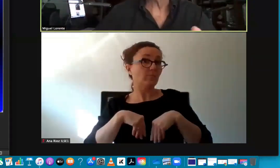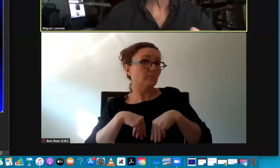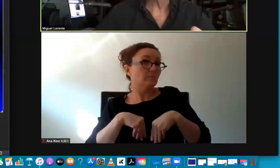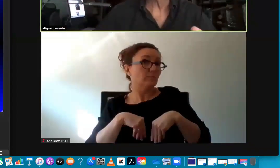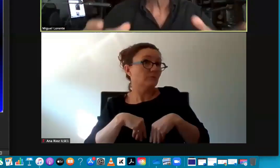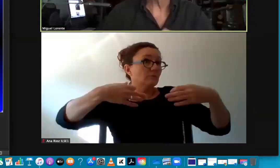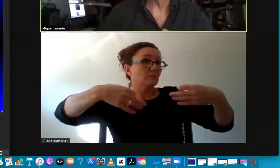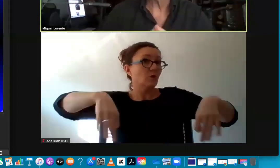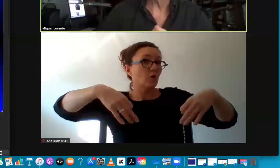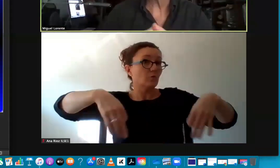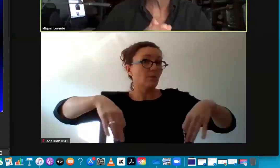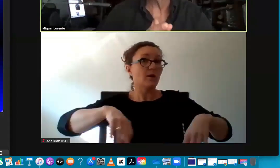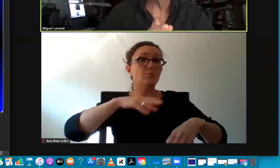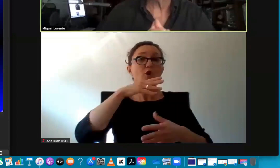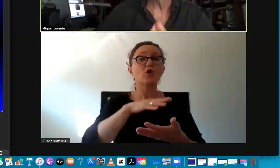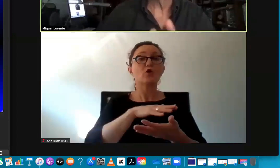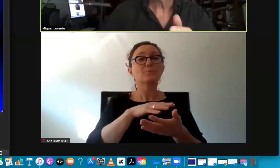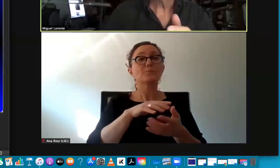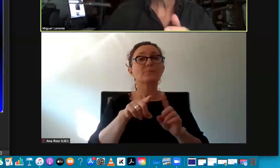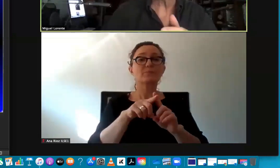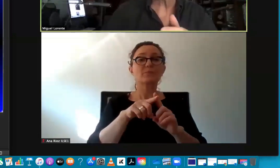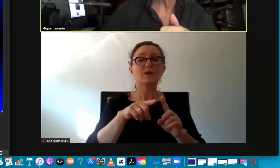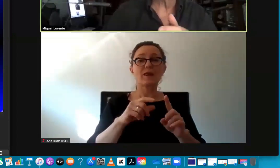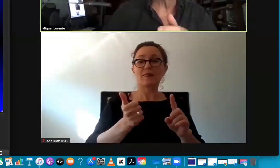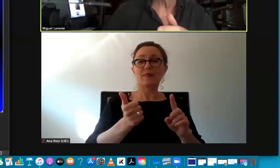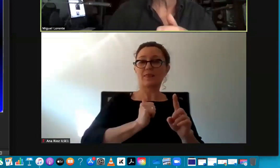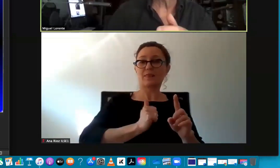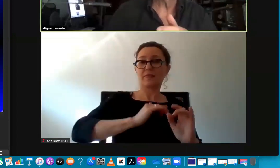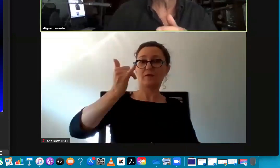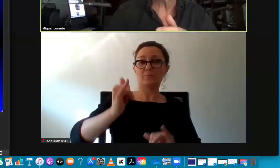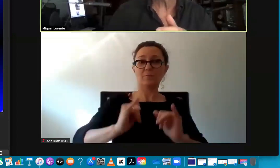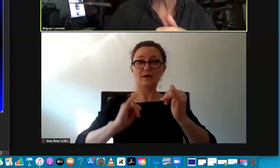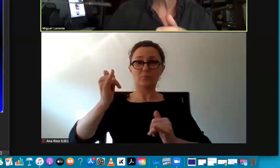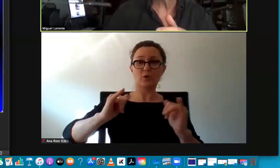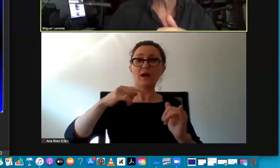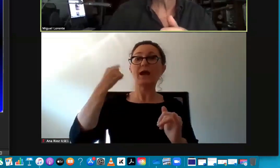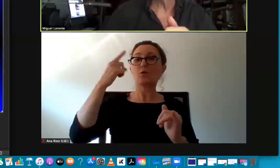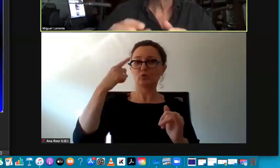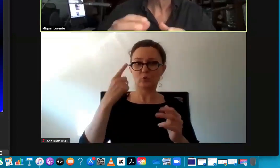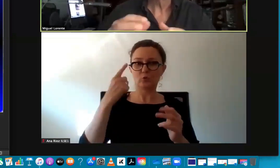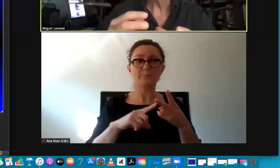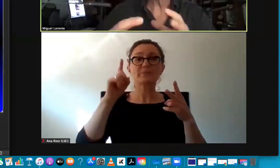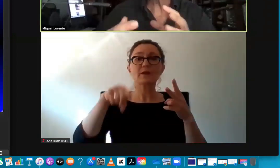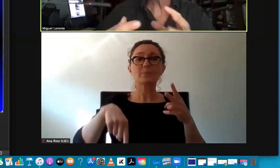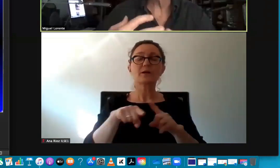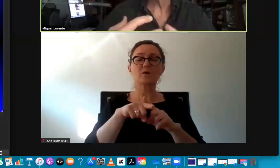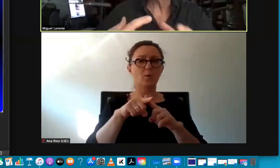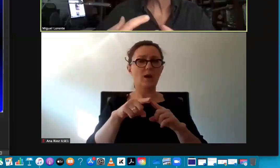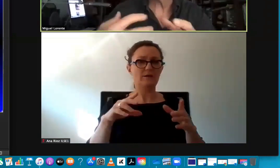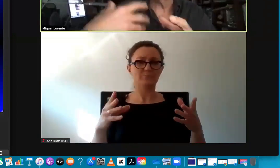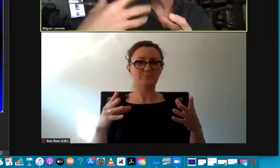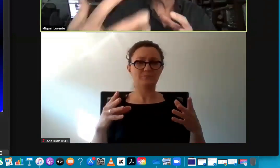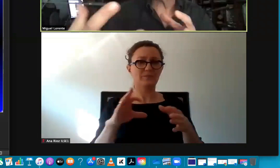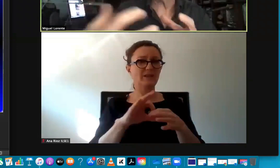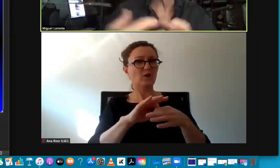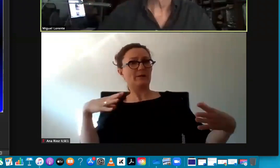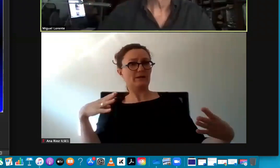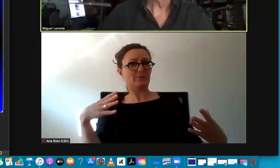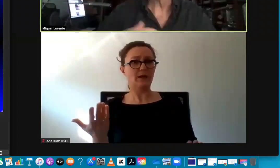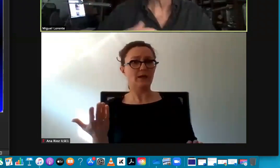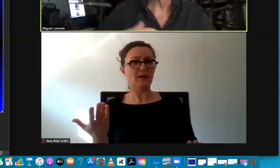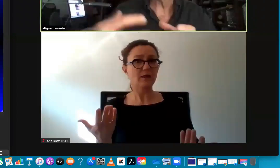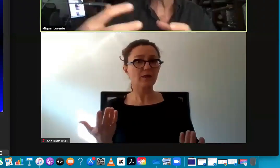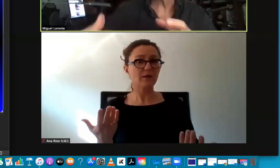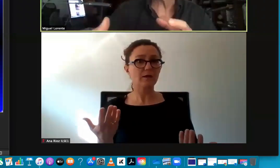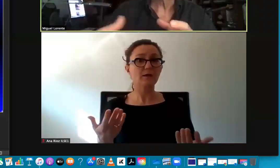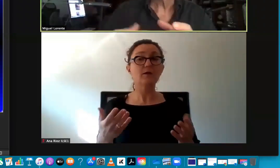las referencias normalizadas de la cultura. El otro es la incompatibilidad, ¿no? Es decir, cuando para que sea considerado, según su